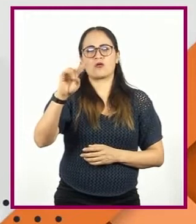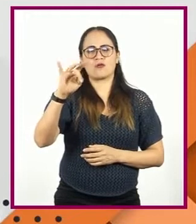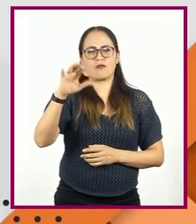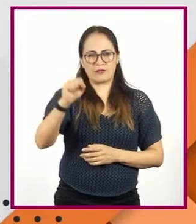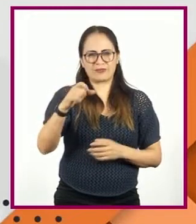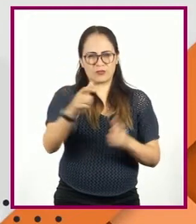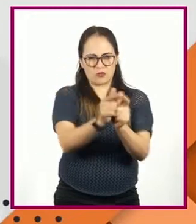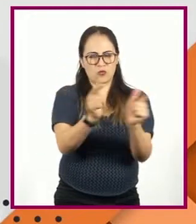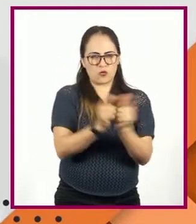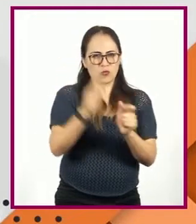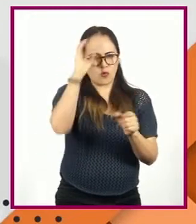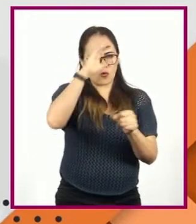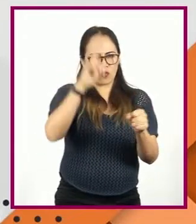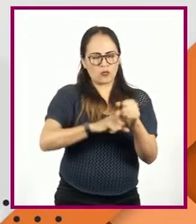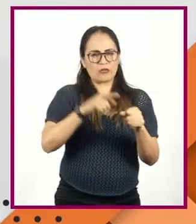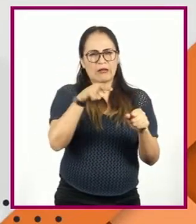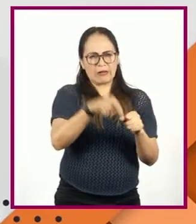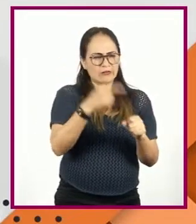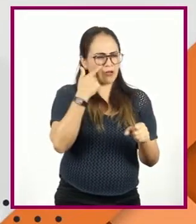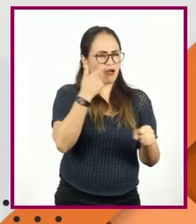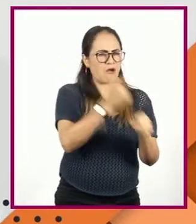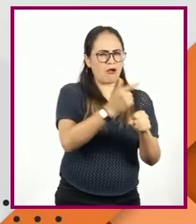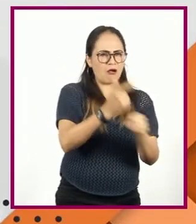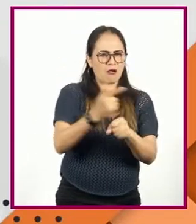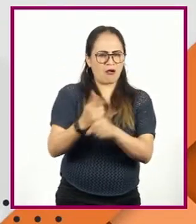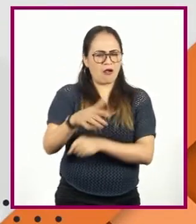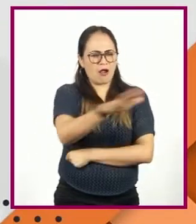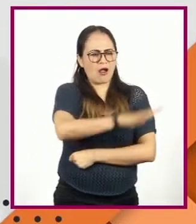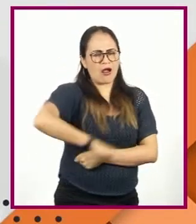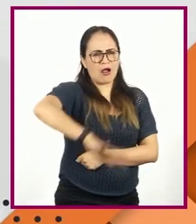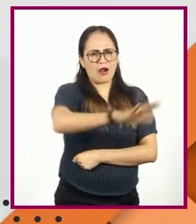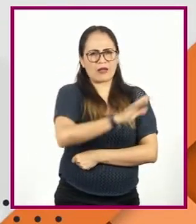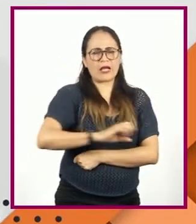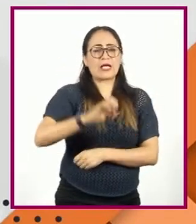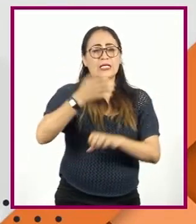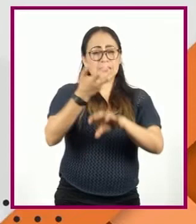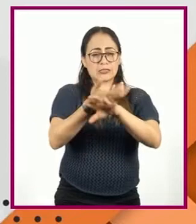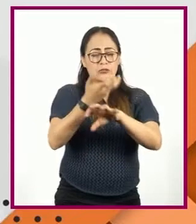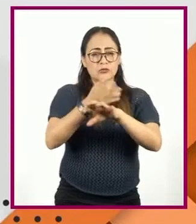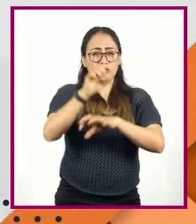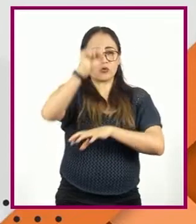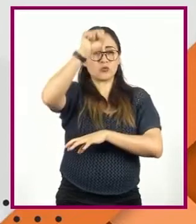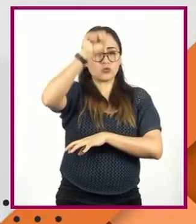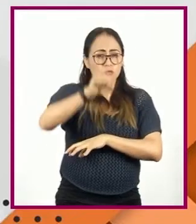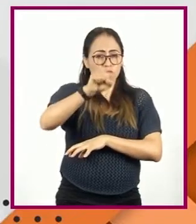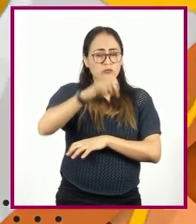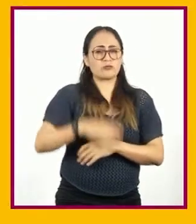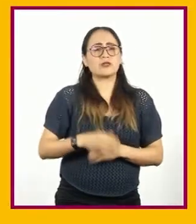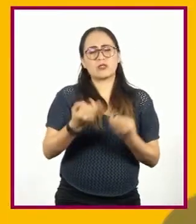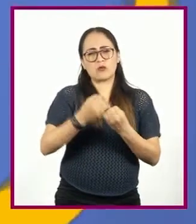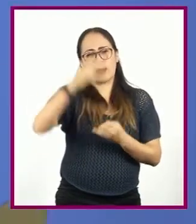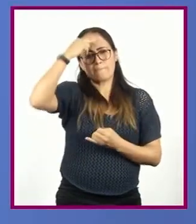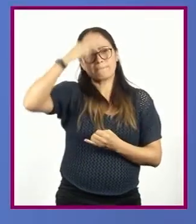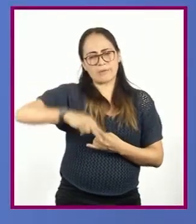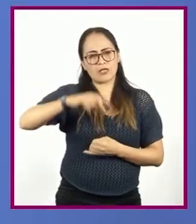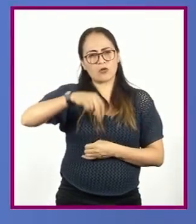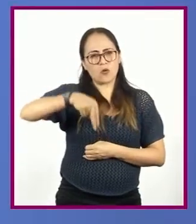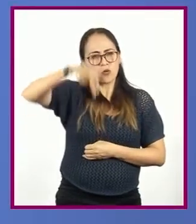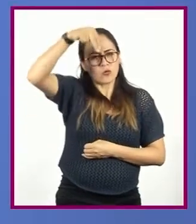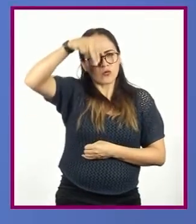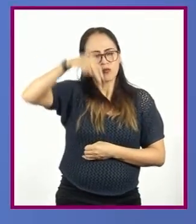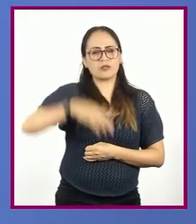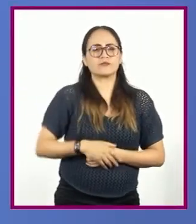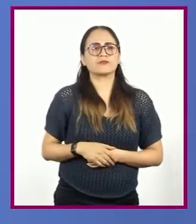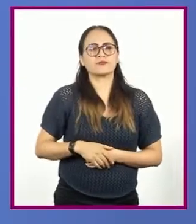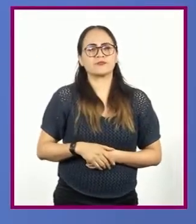encontrado a lo largo de una amplia zona al sur de Estados Unidos de América y el norte de México. Pese a